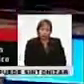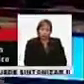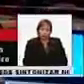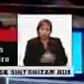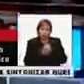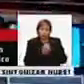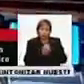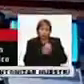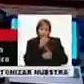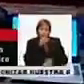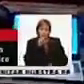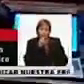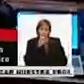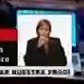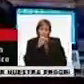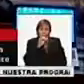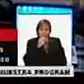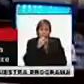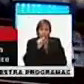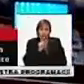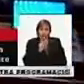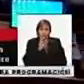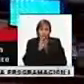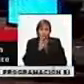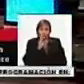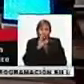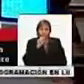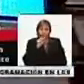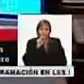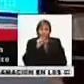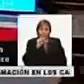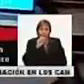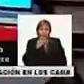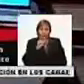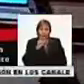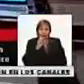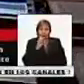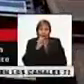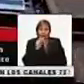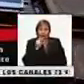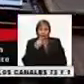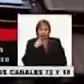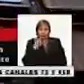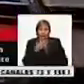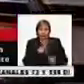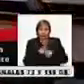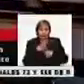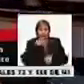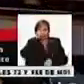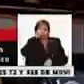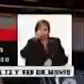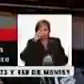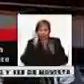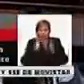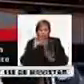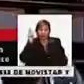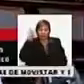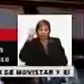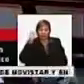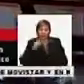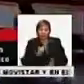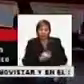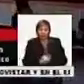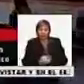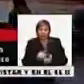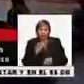la compañera Zoila Bocángel, secretaria nacional de la mujer del Partido Aprista Peruano, y el